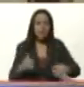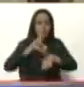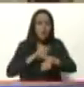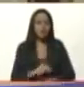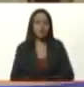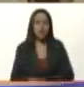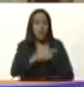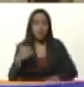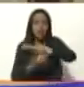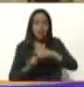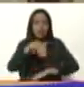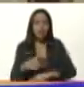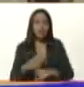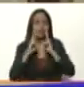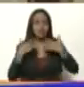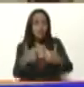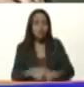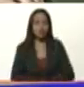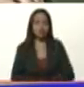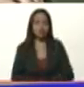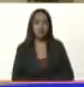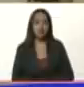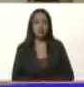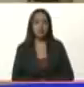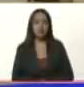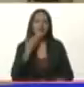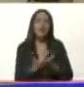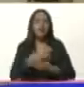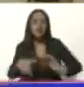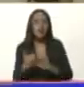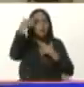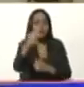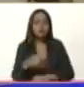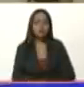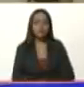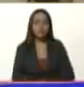de ferrocarriles si no tiene su correspondiente tapaboca.